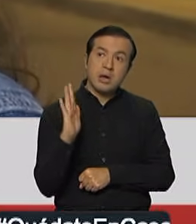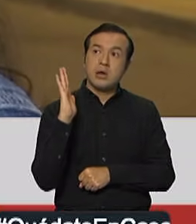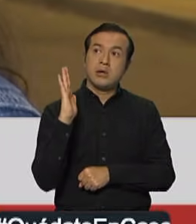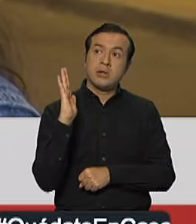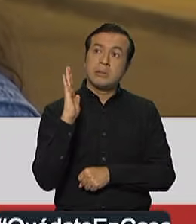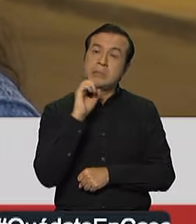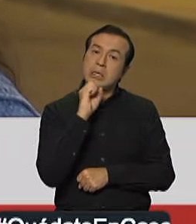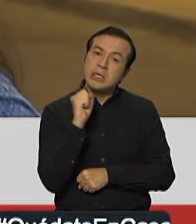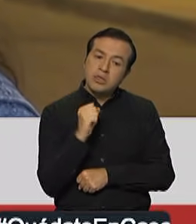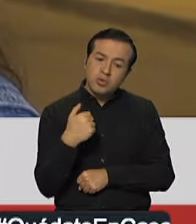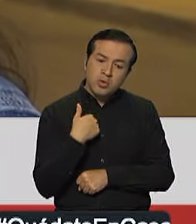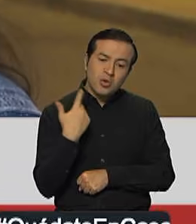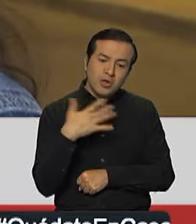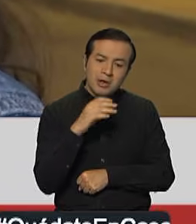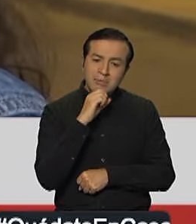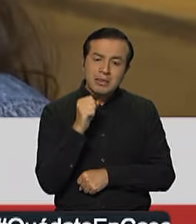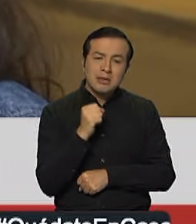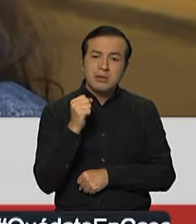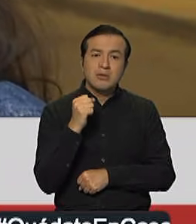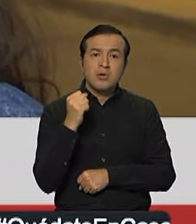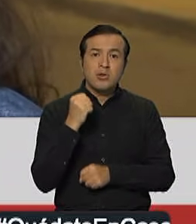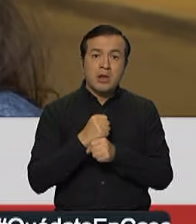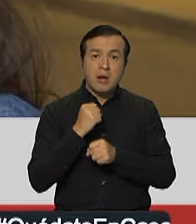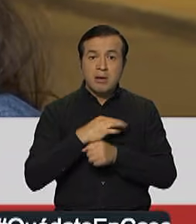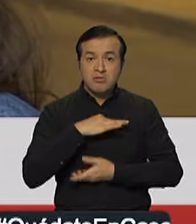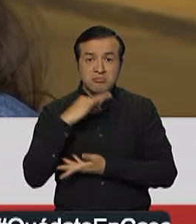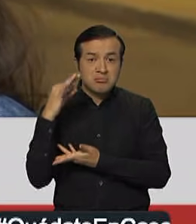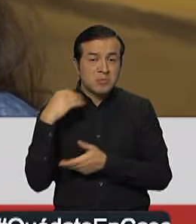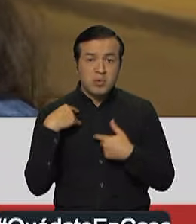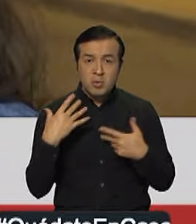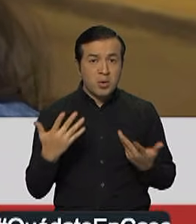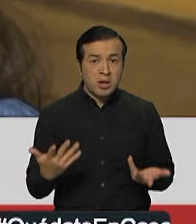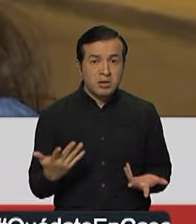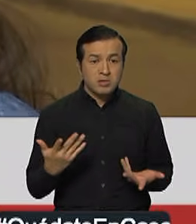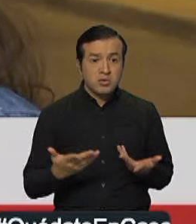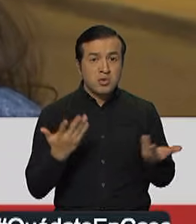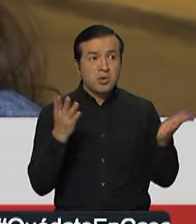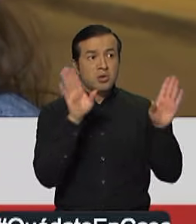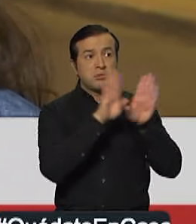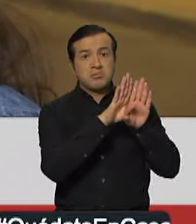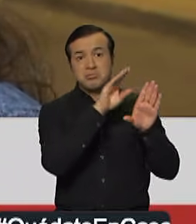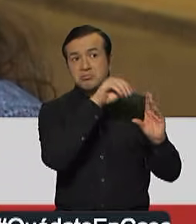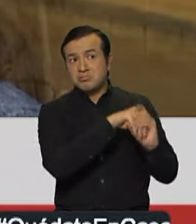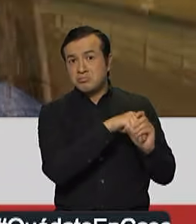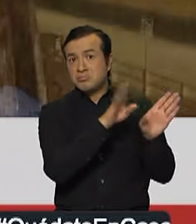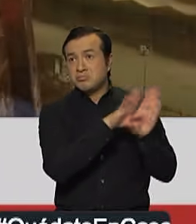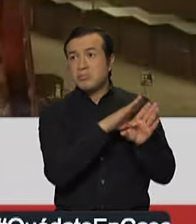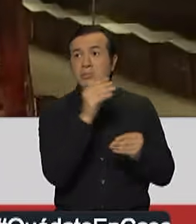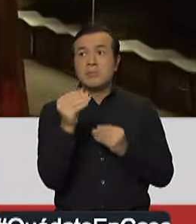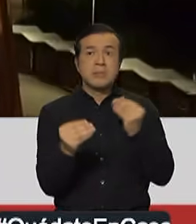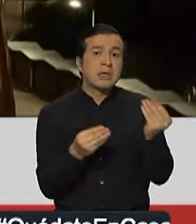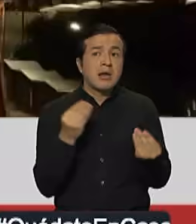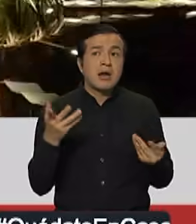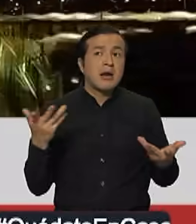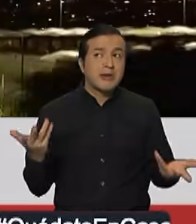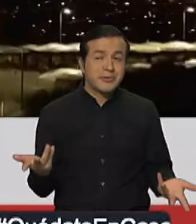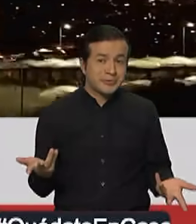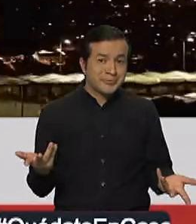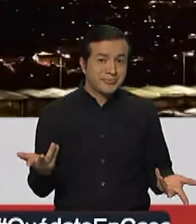edad, nadie quiere darme trabajo. Y si yo cierro mi taller, ¿a qué me dedico?